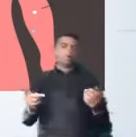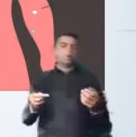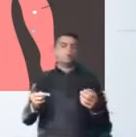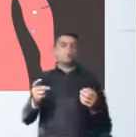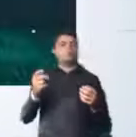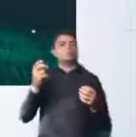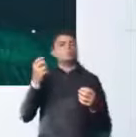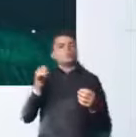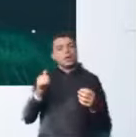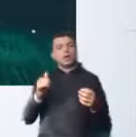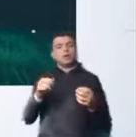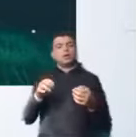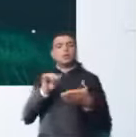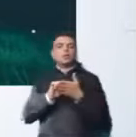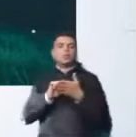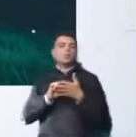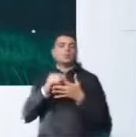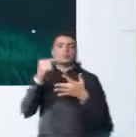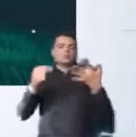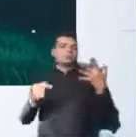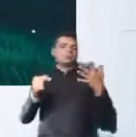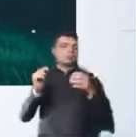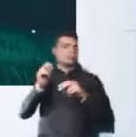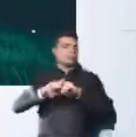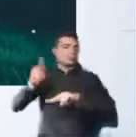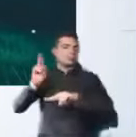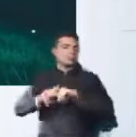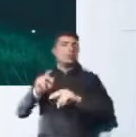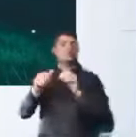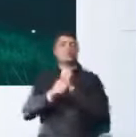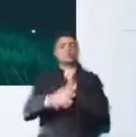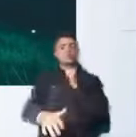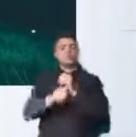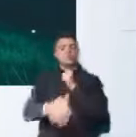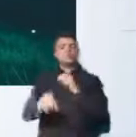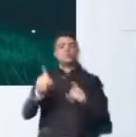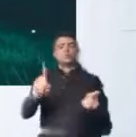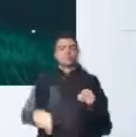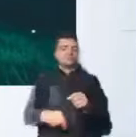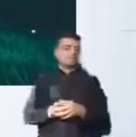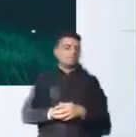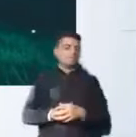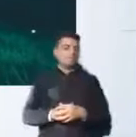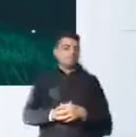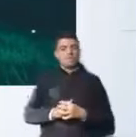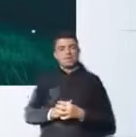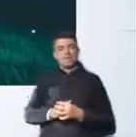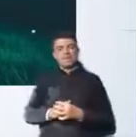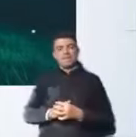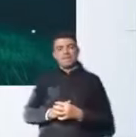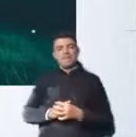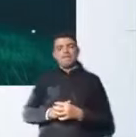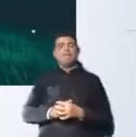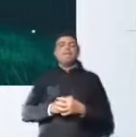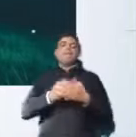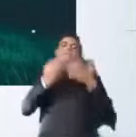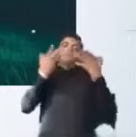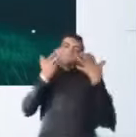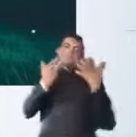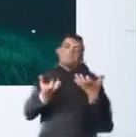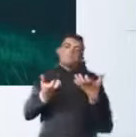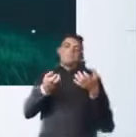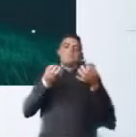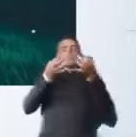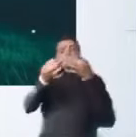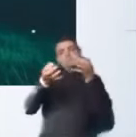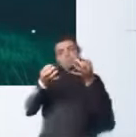también. Pero quiero explicarles y que todos tengamos calma. De verdad